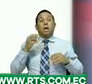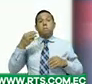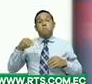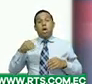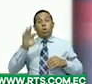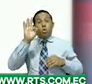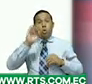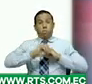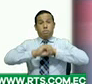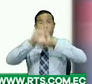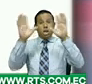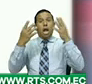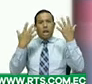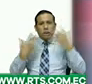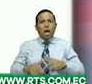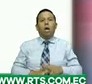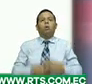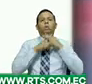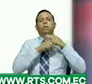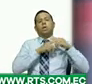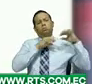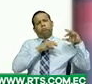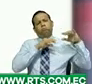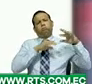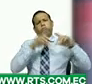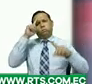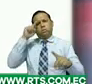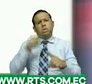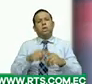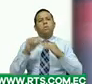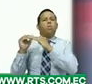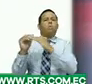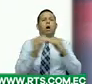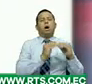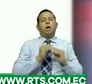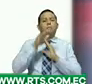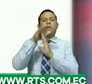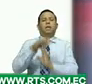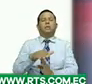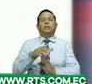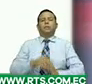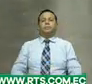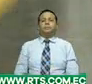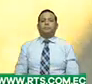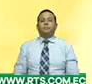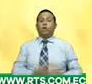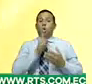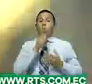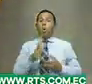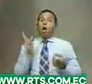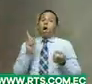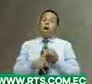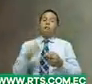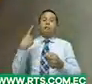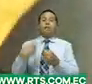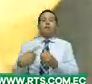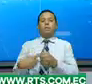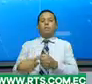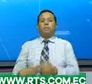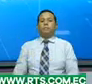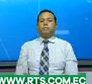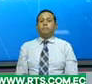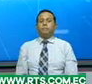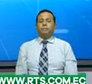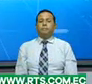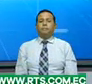como la gran marcha por la paz en democracia, desde la provincia de Loja hasta la ciudad de Quito. Informó Javier Rosero.